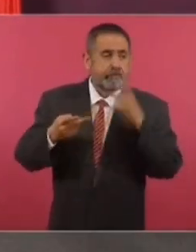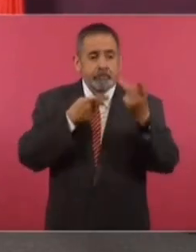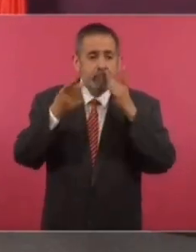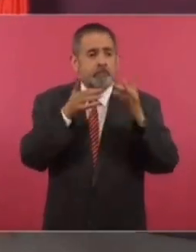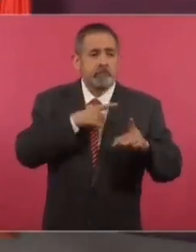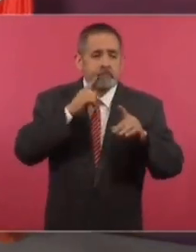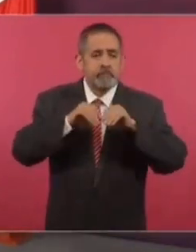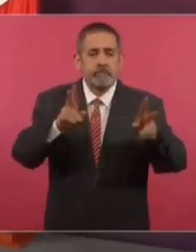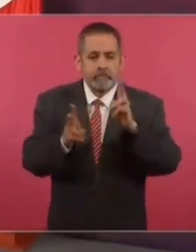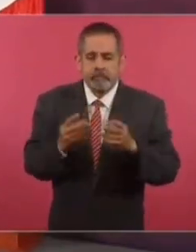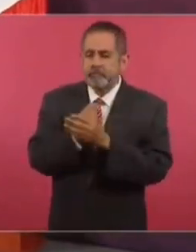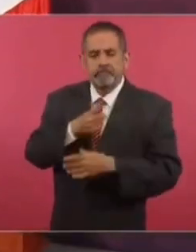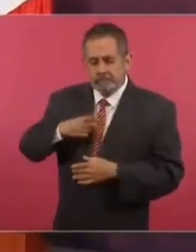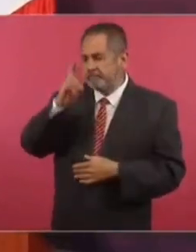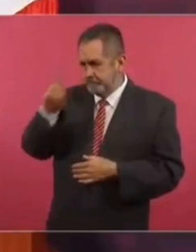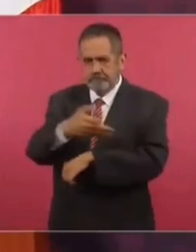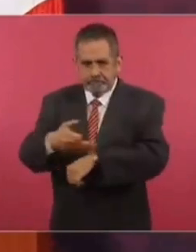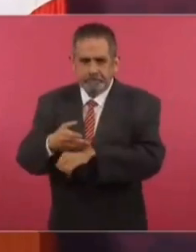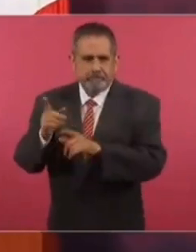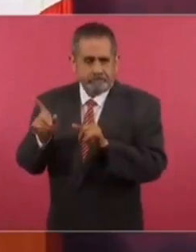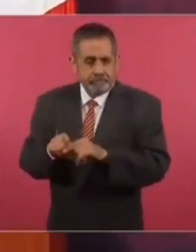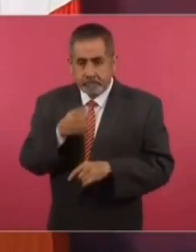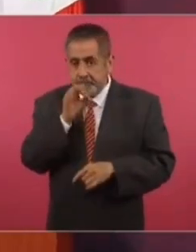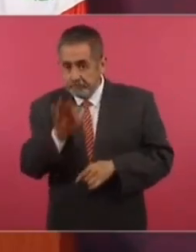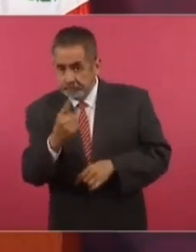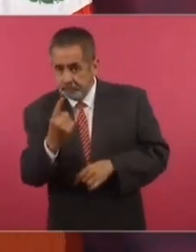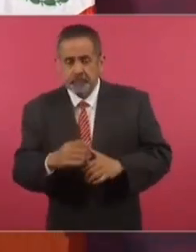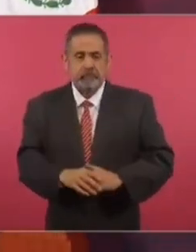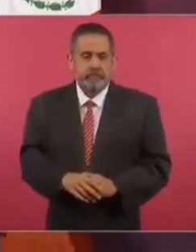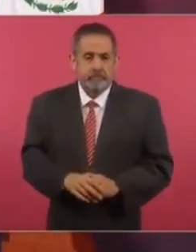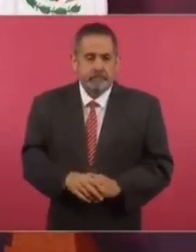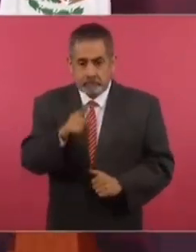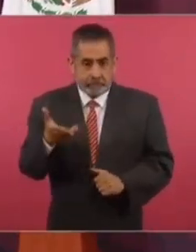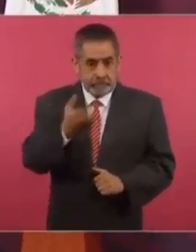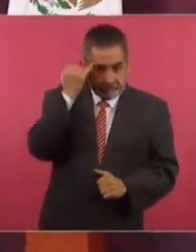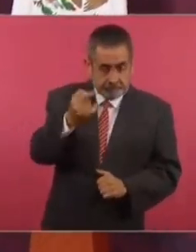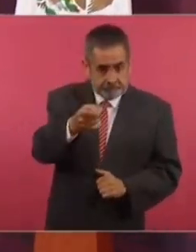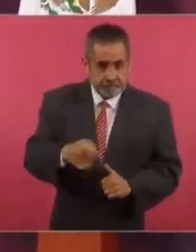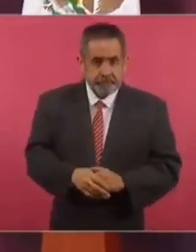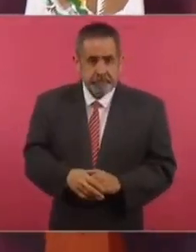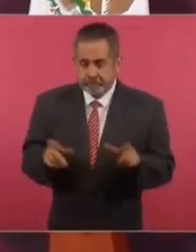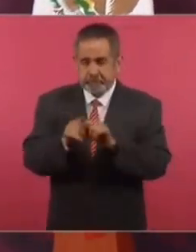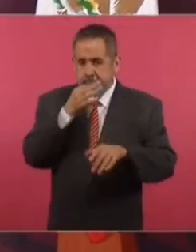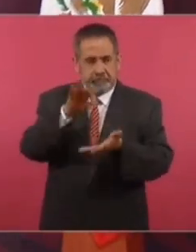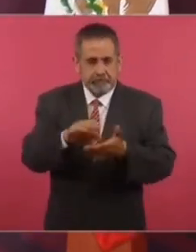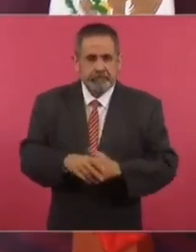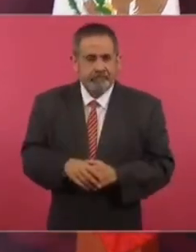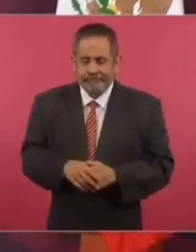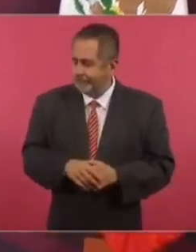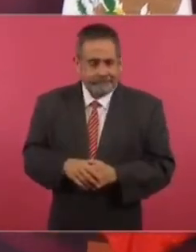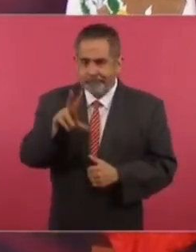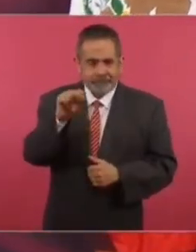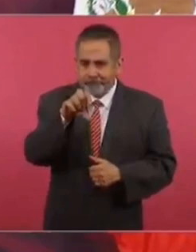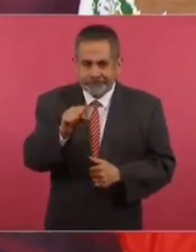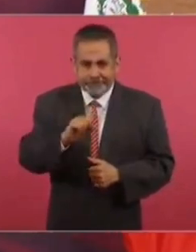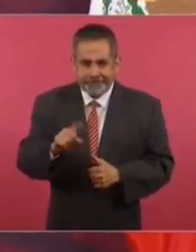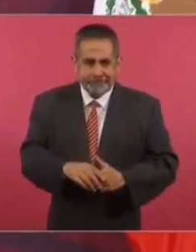caso. Y tengo que respetar. Pero solo les voy a decir algo. O sea, tú lo planteaste. Nada más que no fue